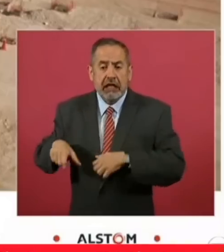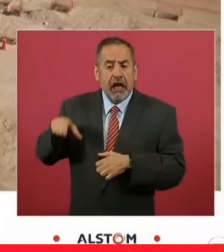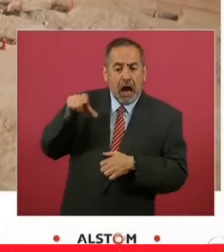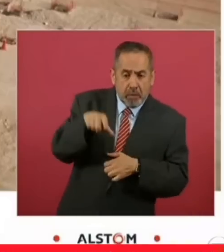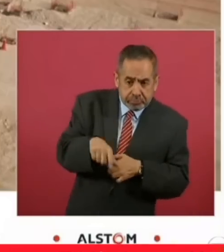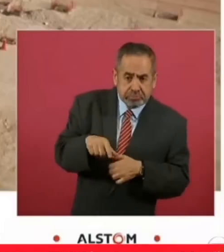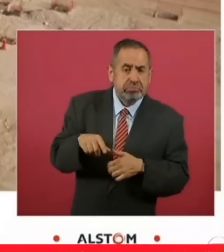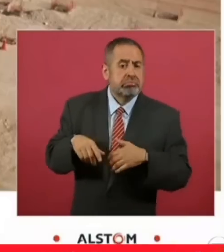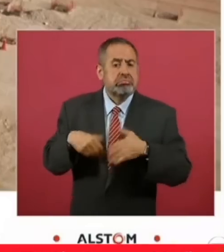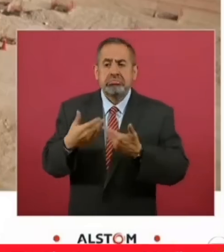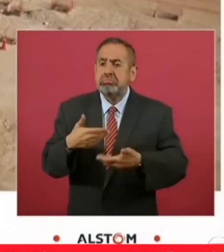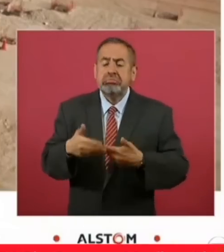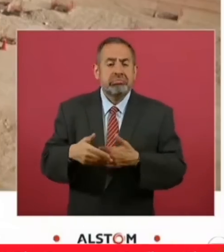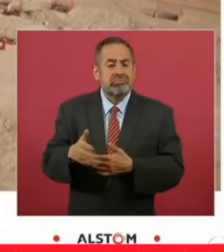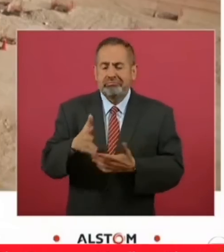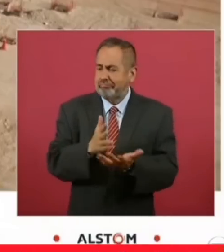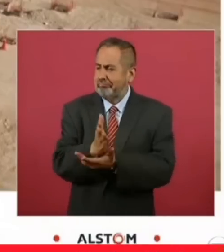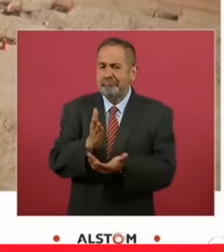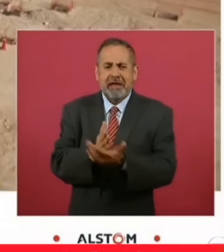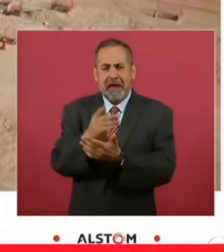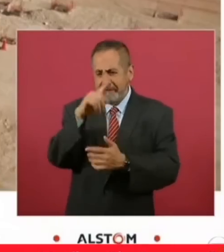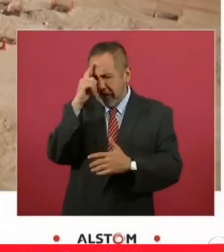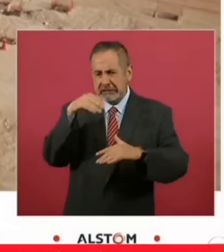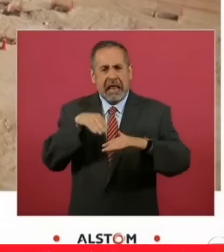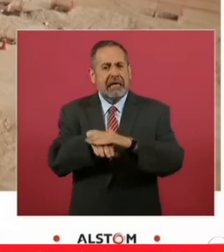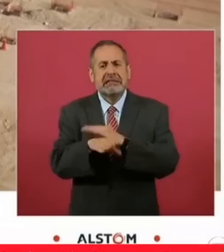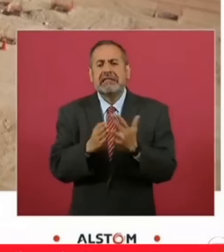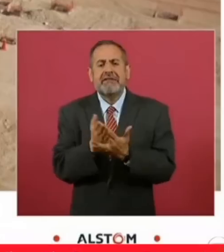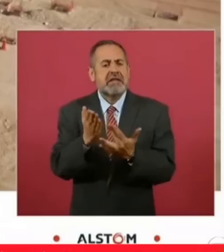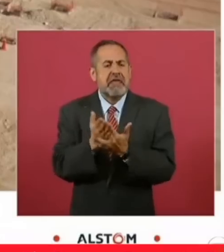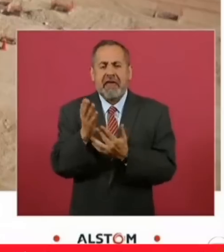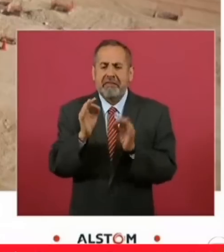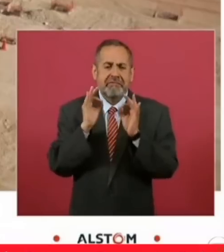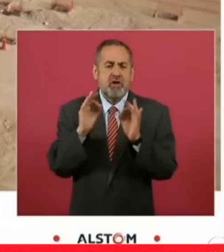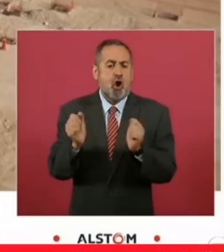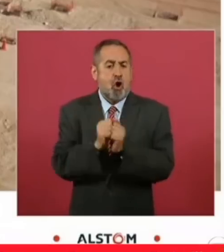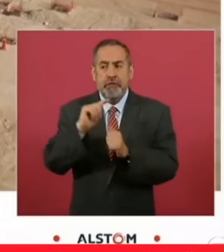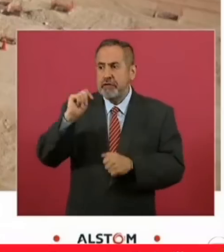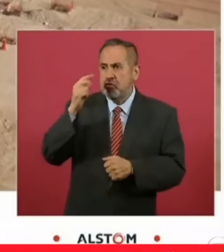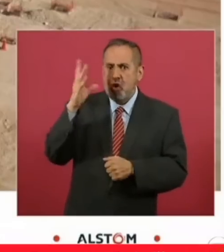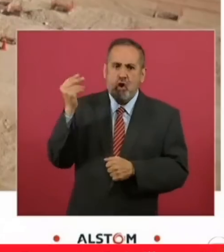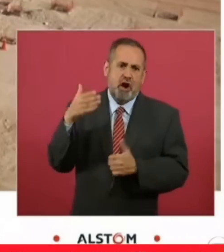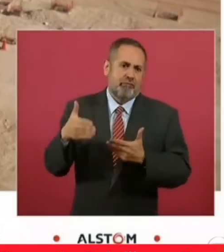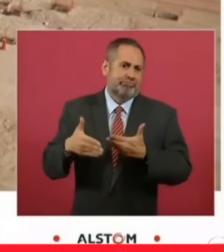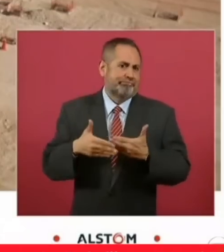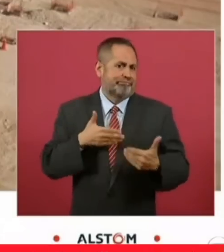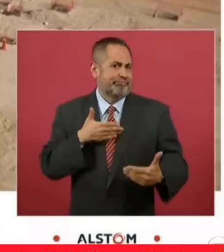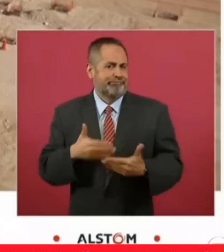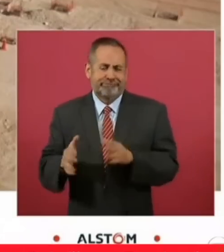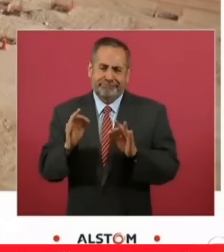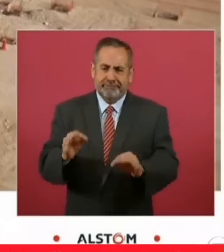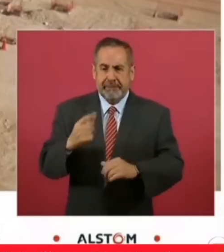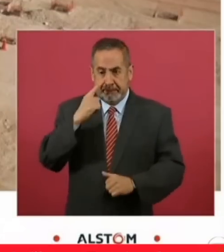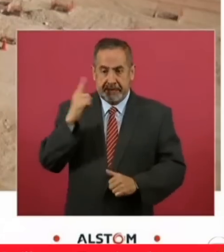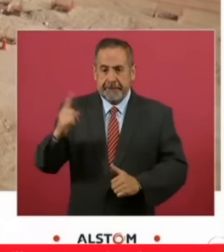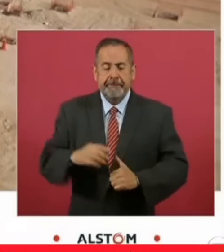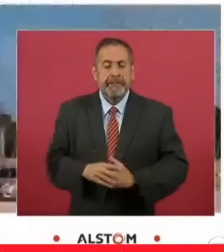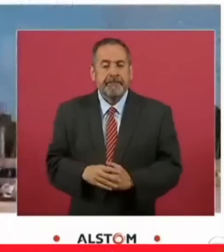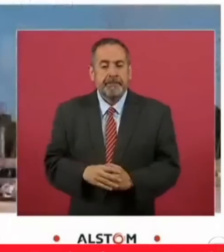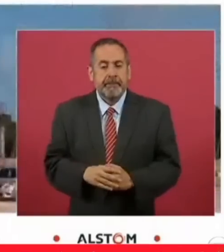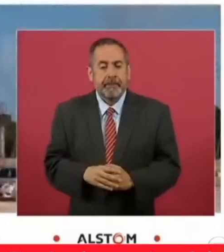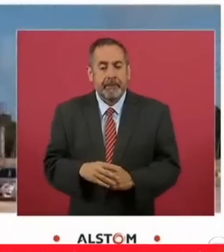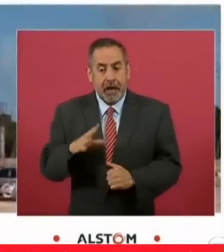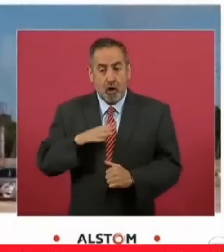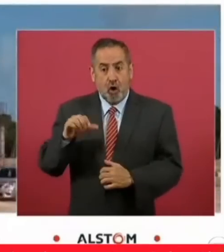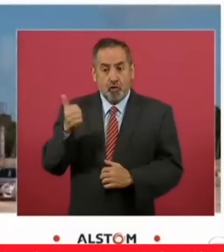equipajes. 100% accesibles y todos equipados con la tecnología de la más alta calidad. La que sigue, por favor. Aquí tenemos